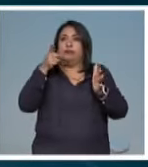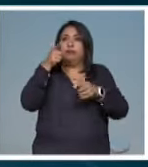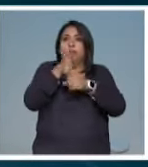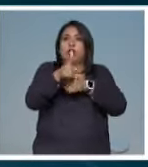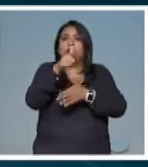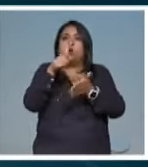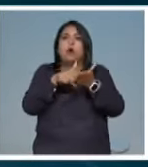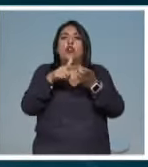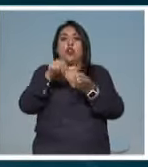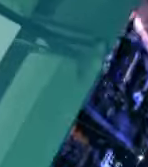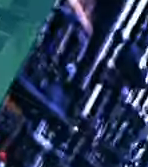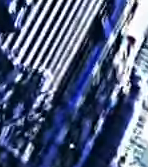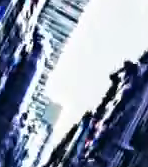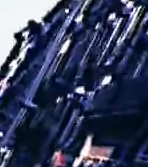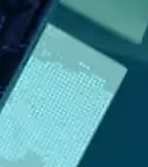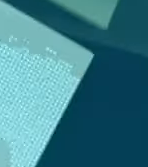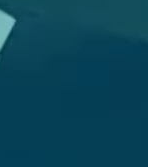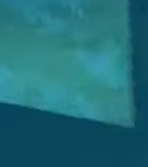Irak.